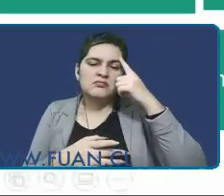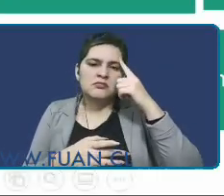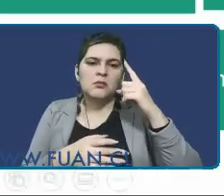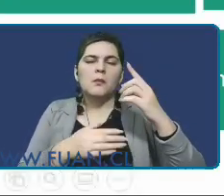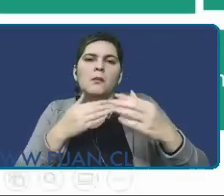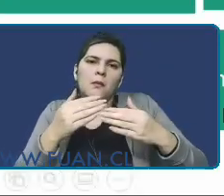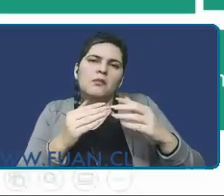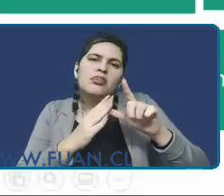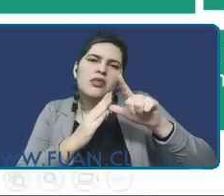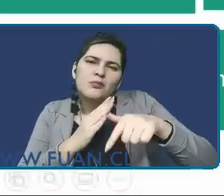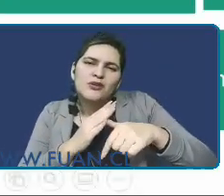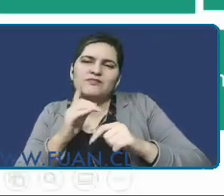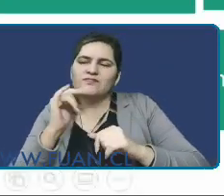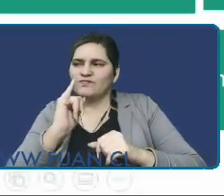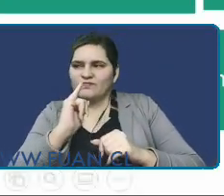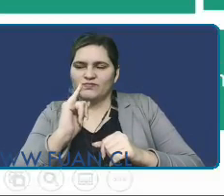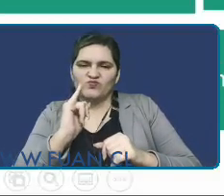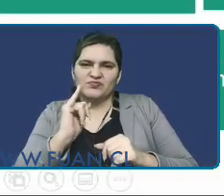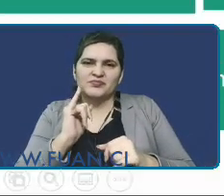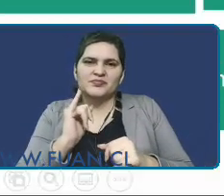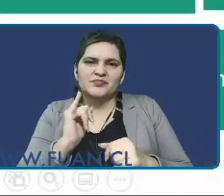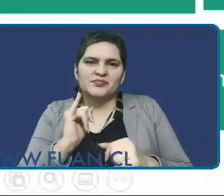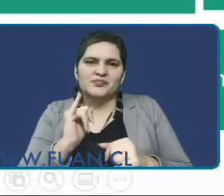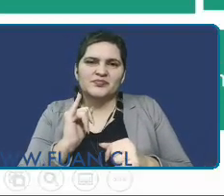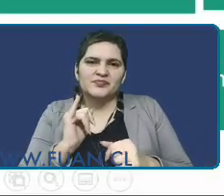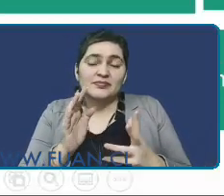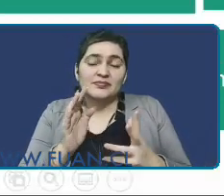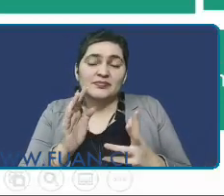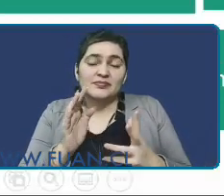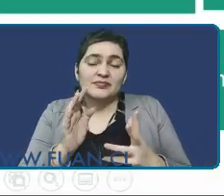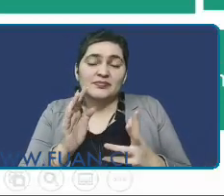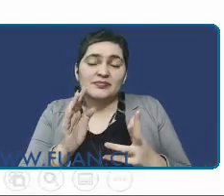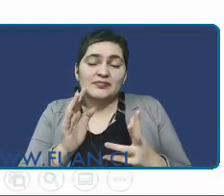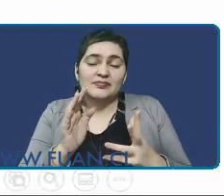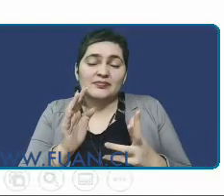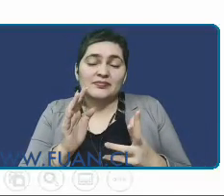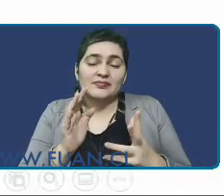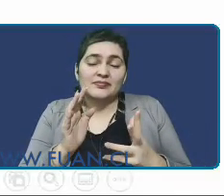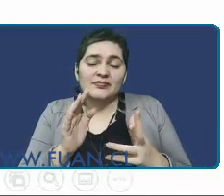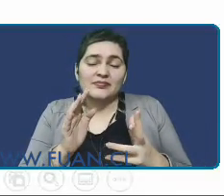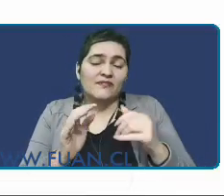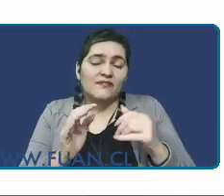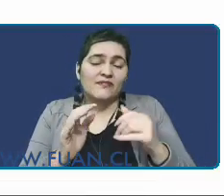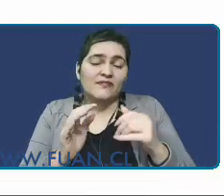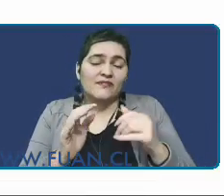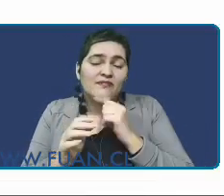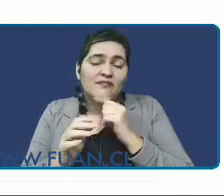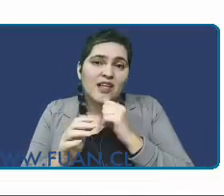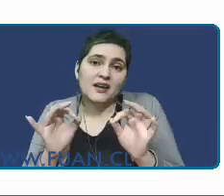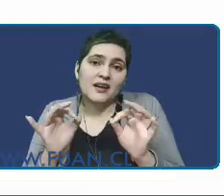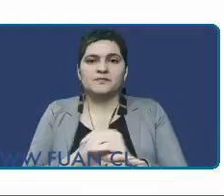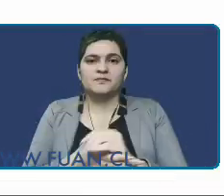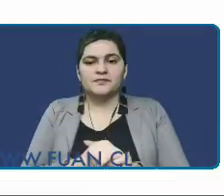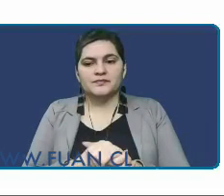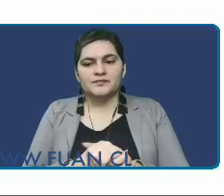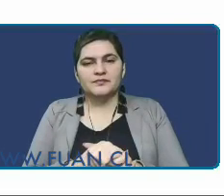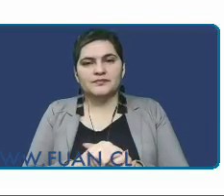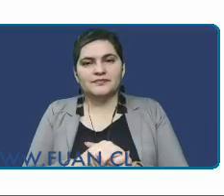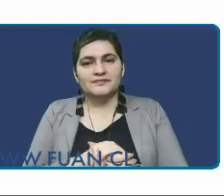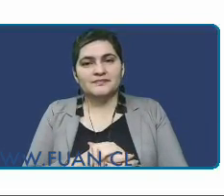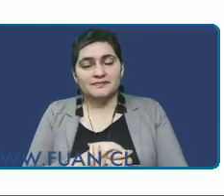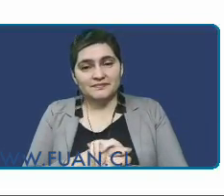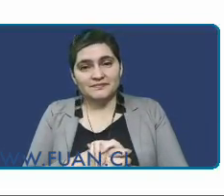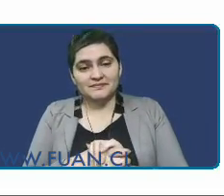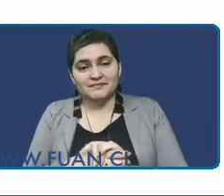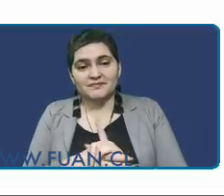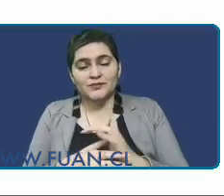mejor en decir que algunas de estas cosas a lo mejor también van a ayudar, ¿ya? Entonces las conclusiones es